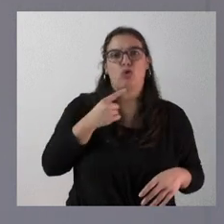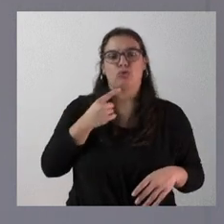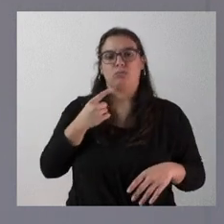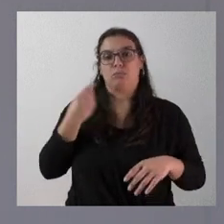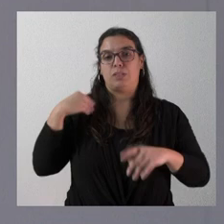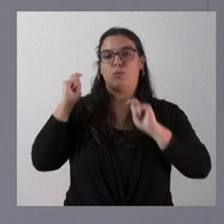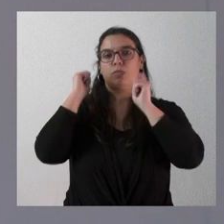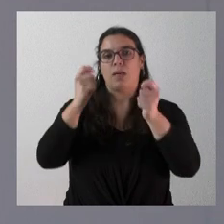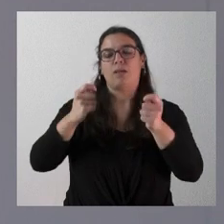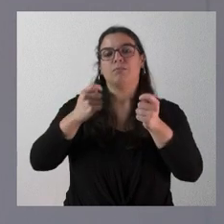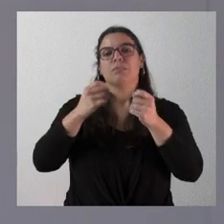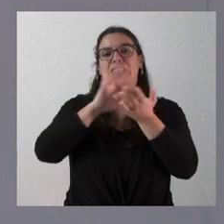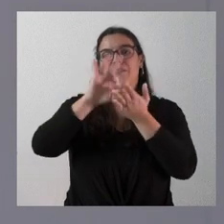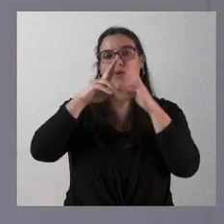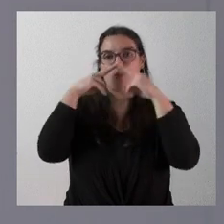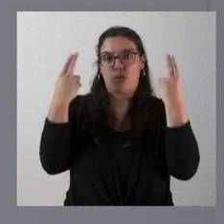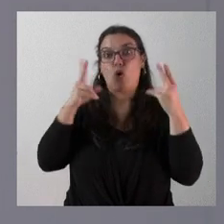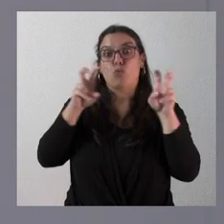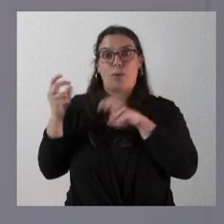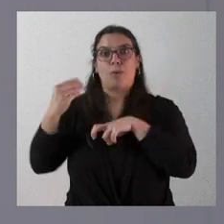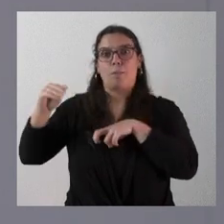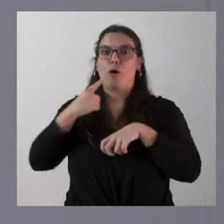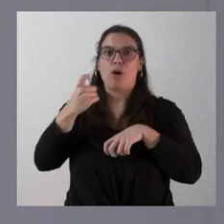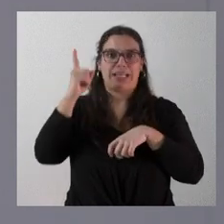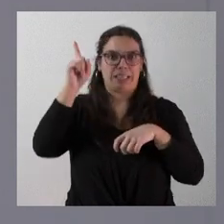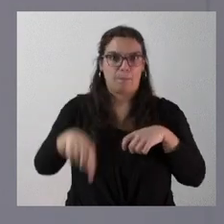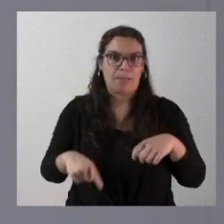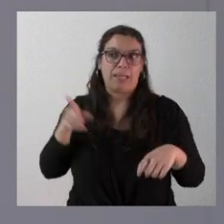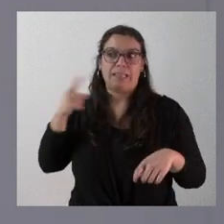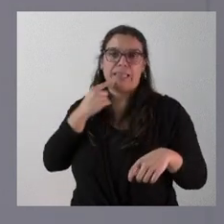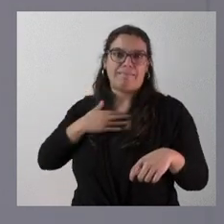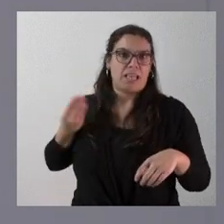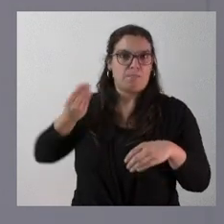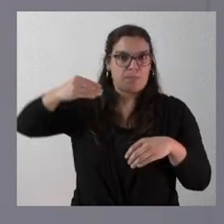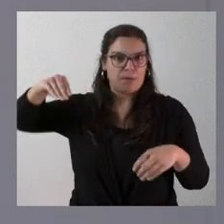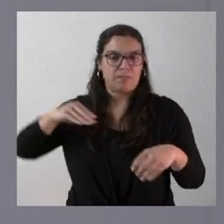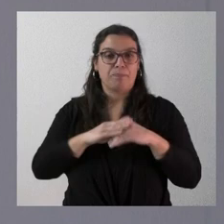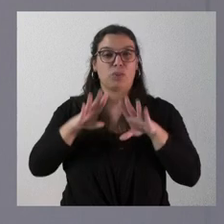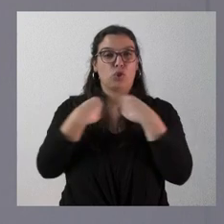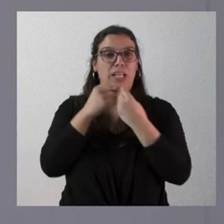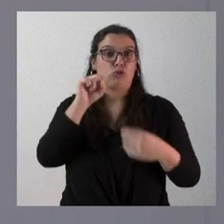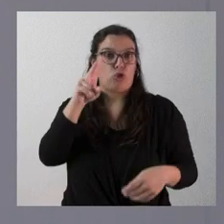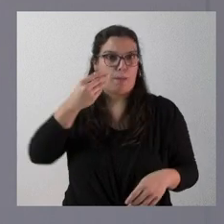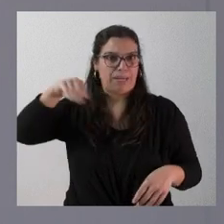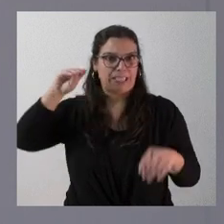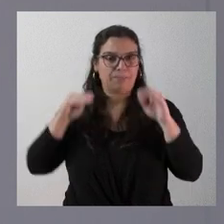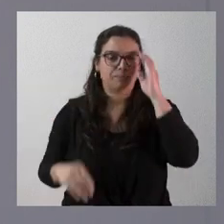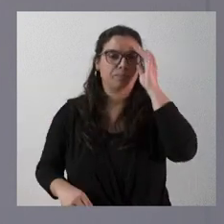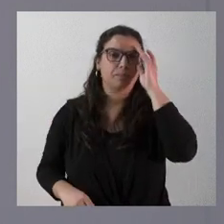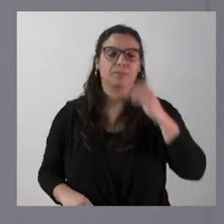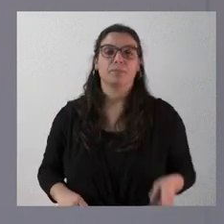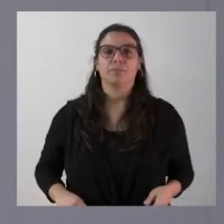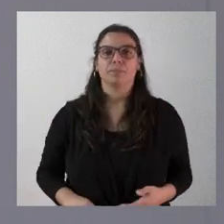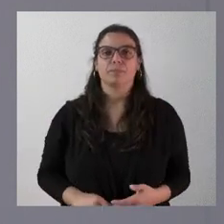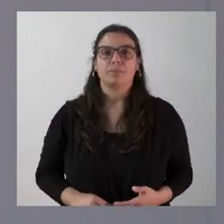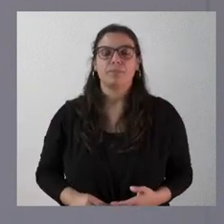de obligatorio público estén ya aquellas nuevas que se han anunciado como su inclusión que son 12 nuevas relaciones ferroviarias